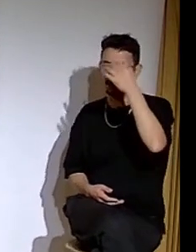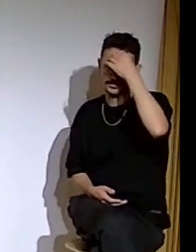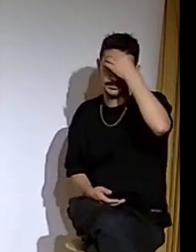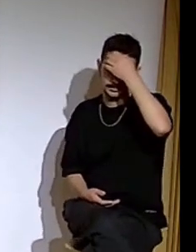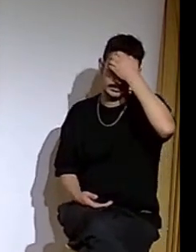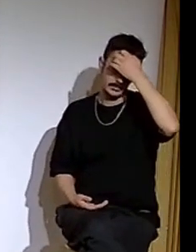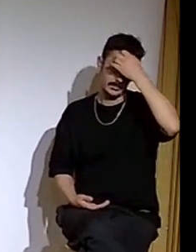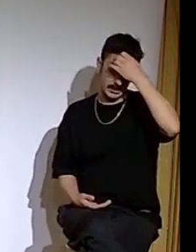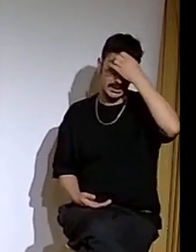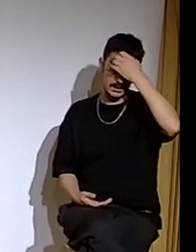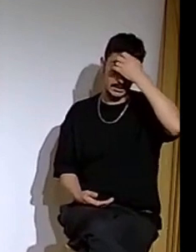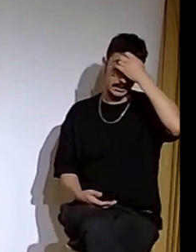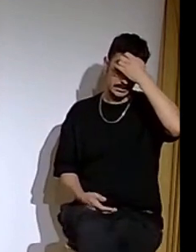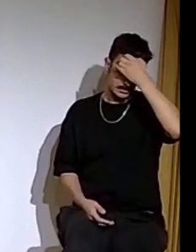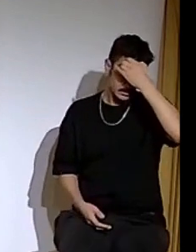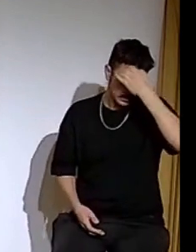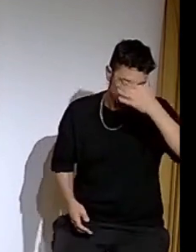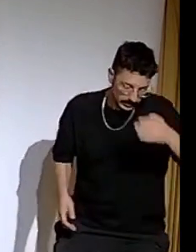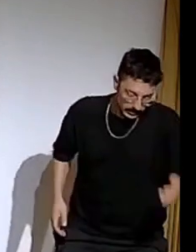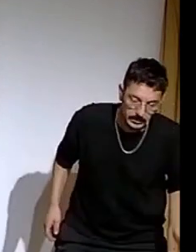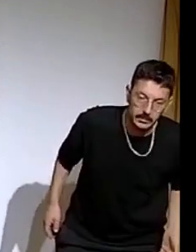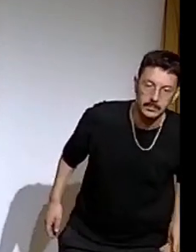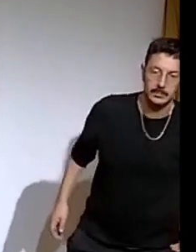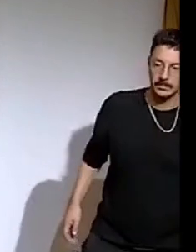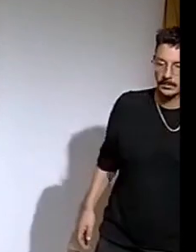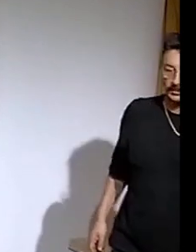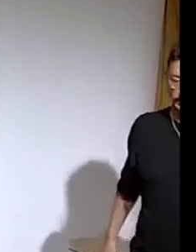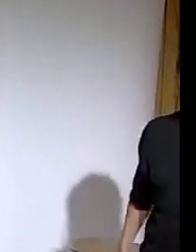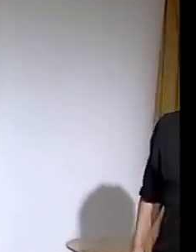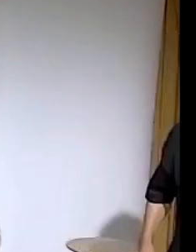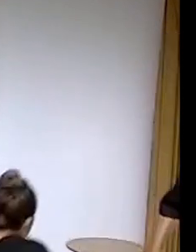Elena Mira Elena ahora te pasa el micro